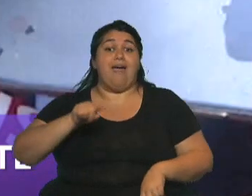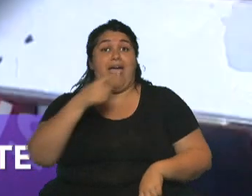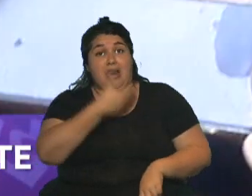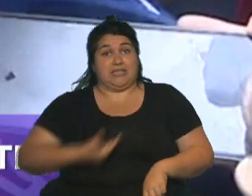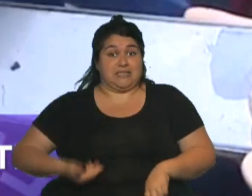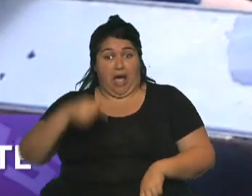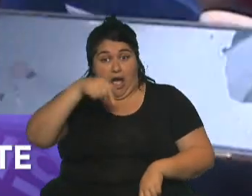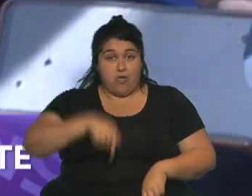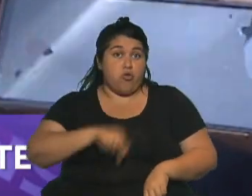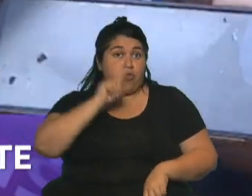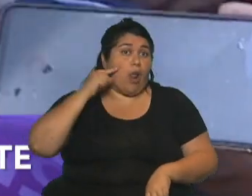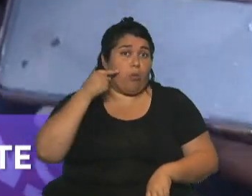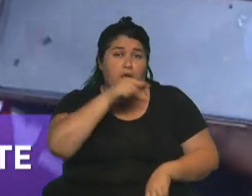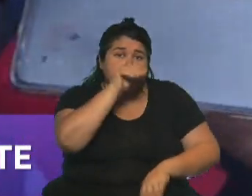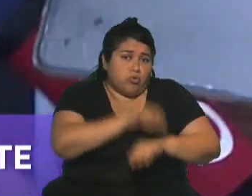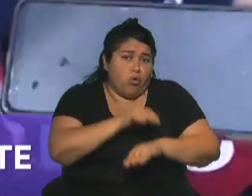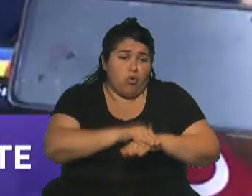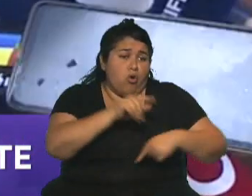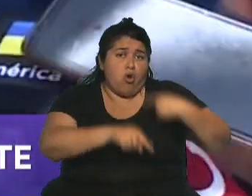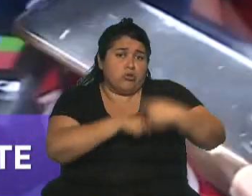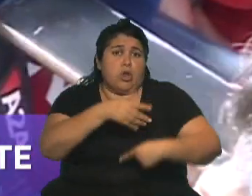la presidencia Alberto Fernández hay